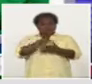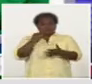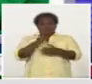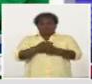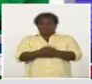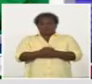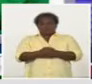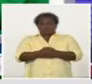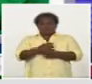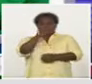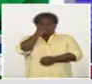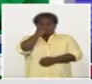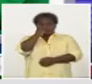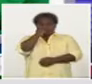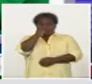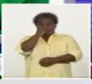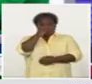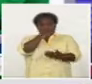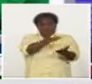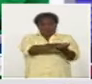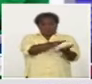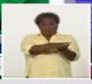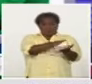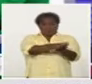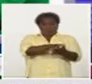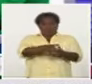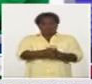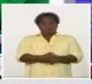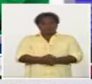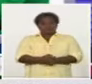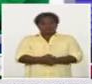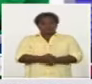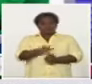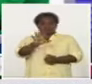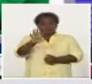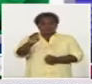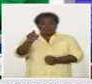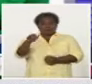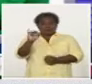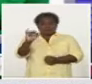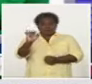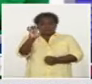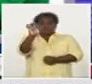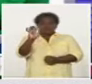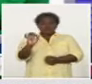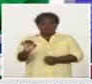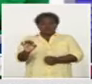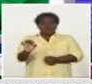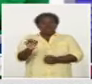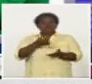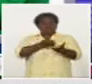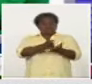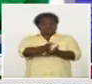sexo masculino en el acumulado con el 50,6%, pues se mantiene como